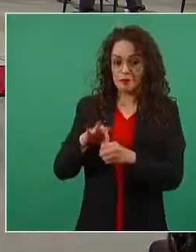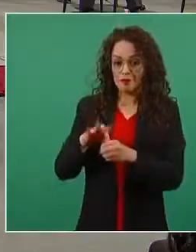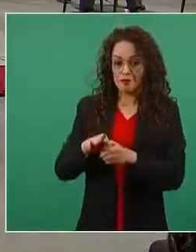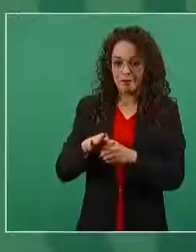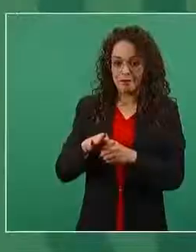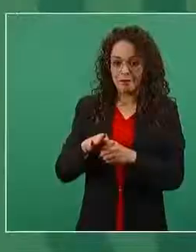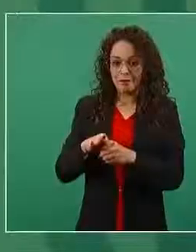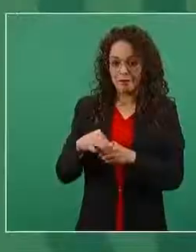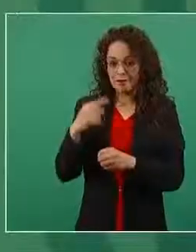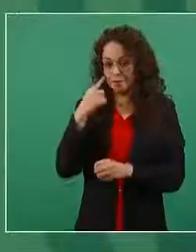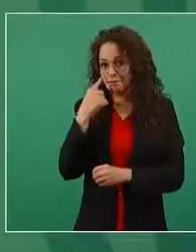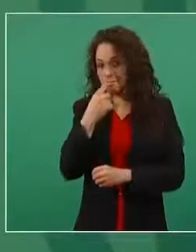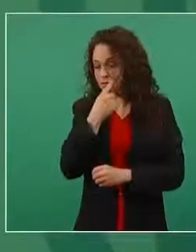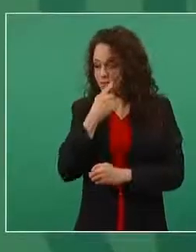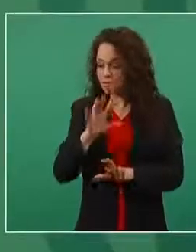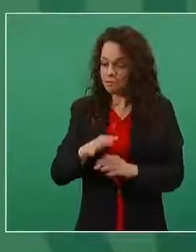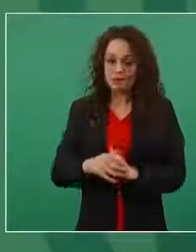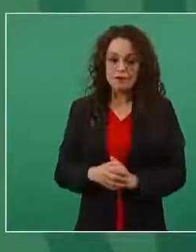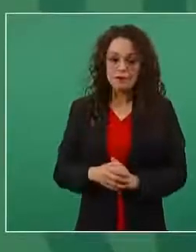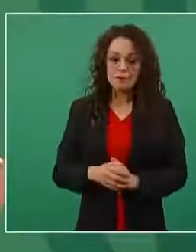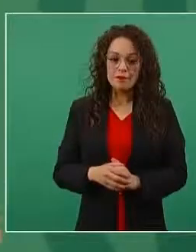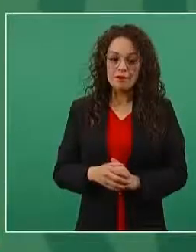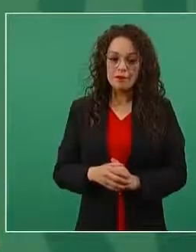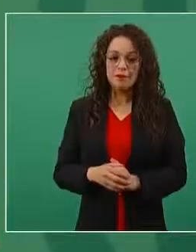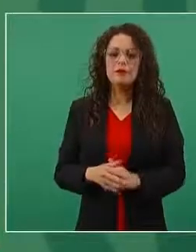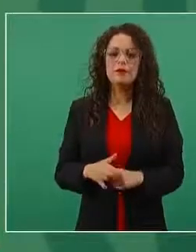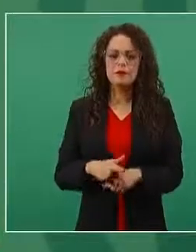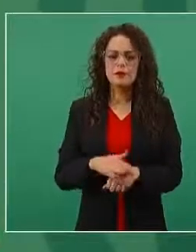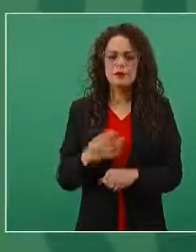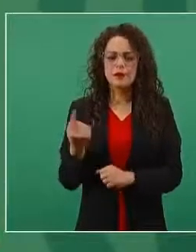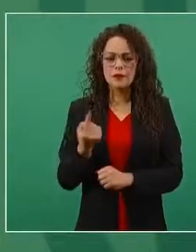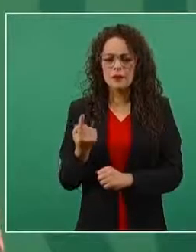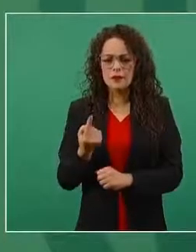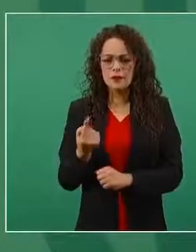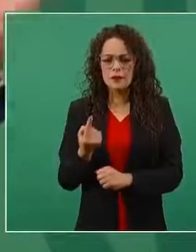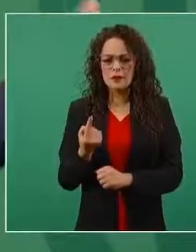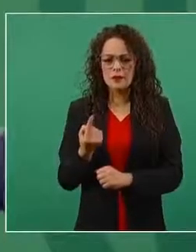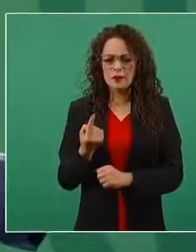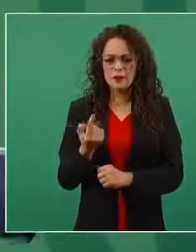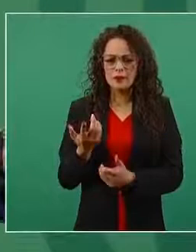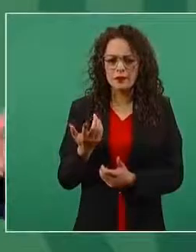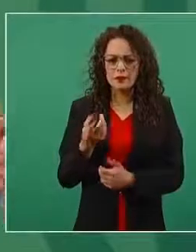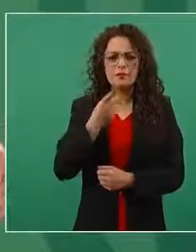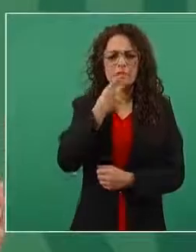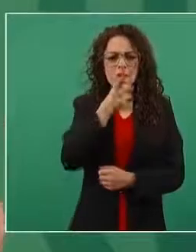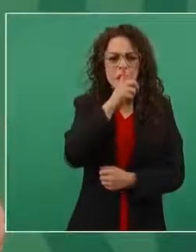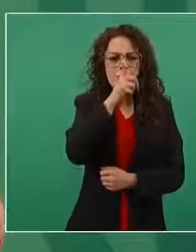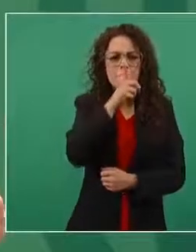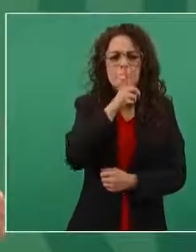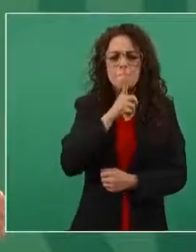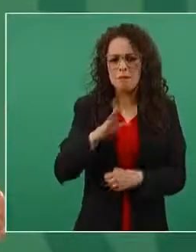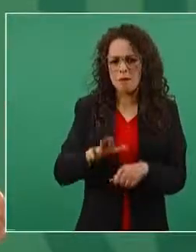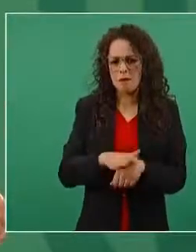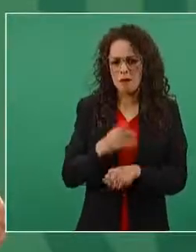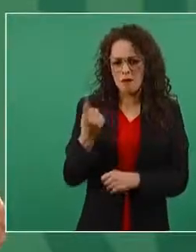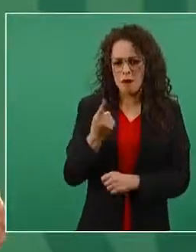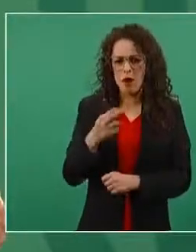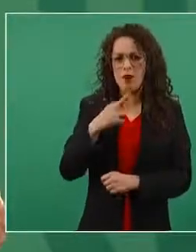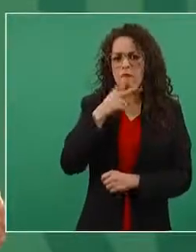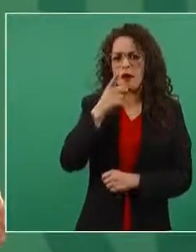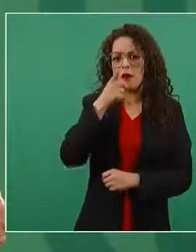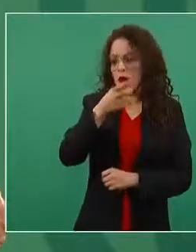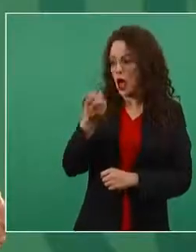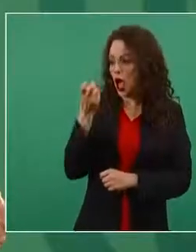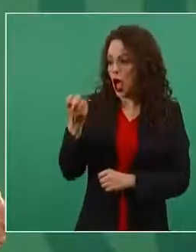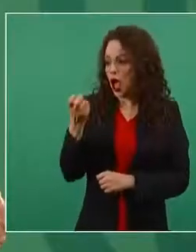porque salieron a mentir, o en vez de decir lo que había sucedido, creo que le echaron la culpa a